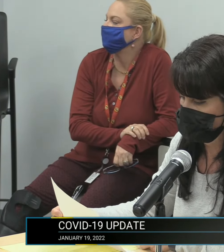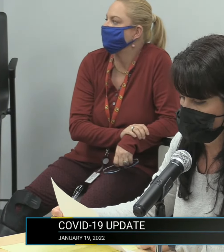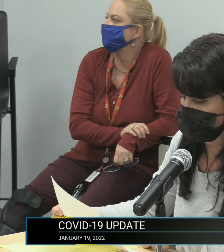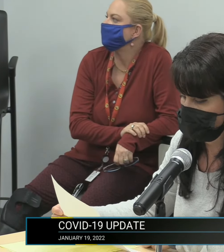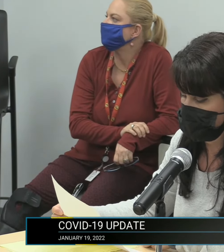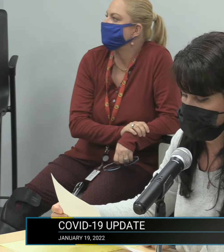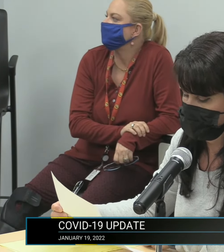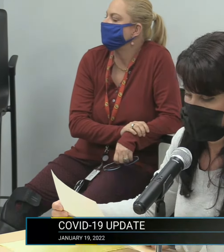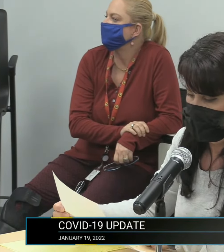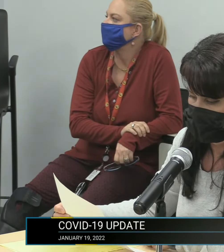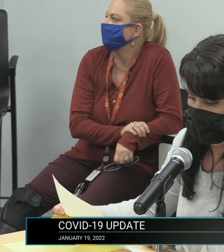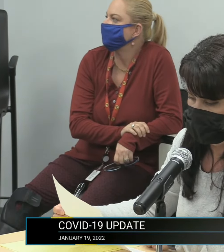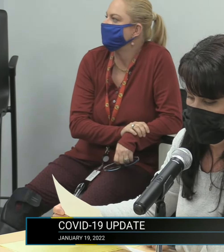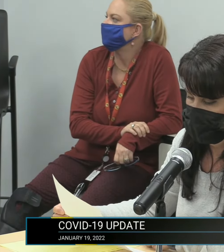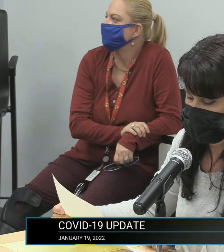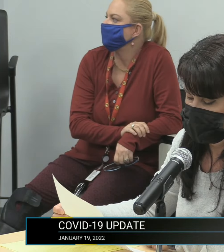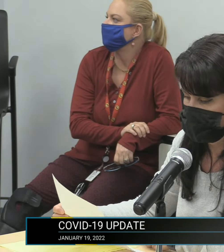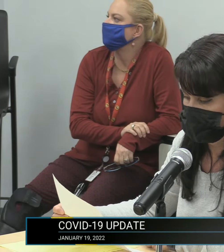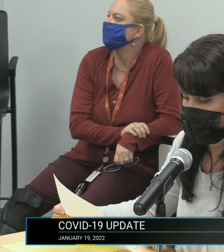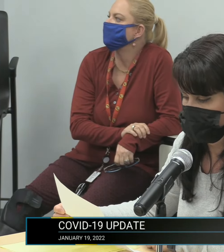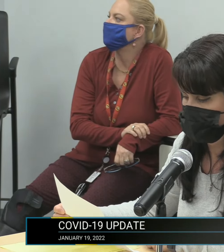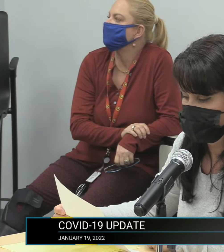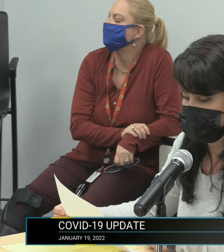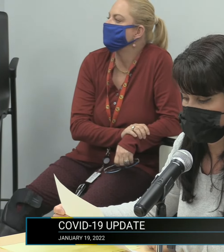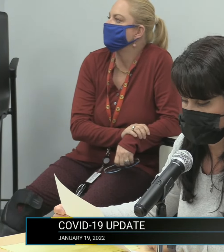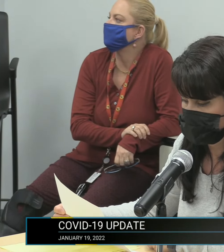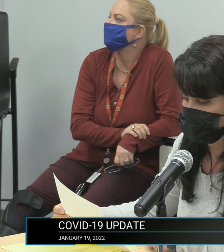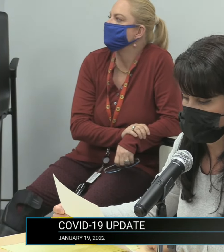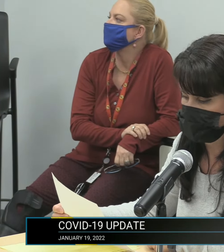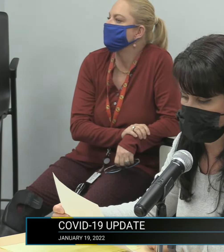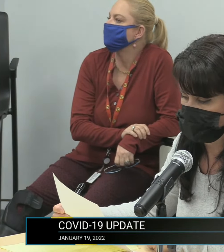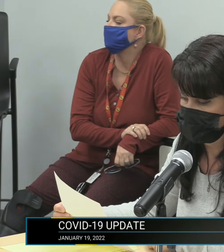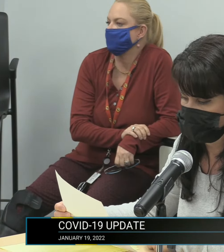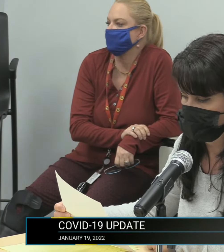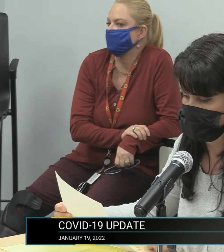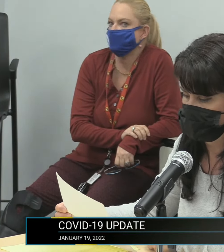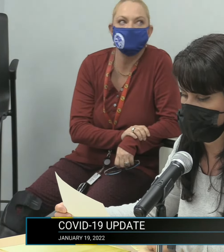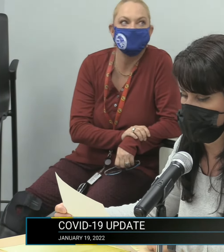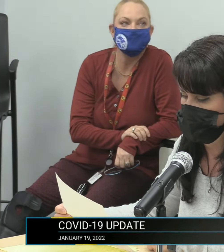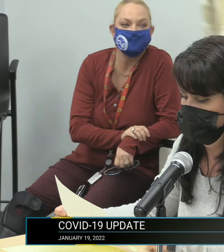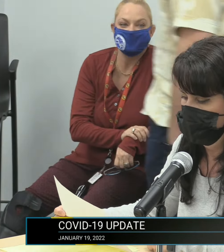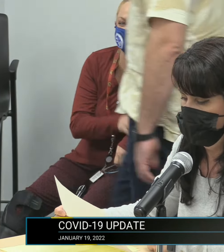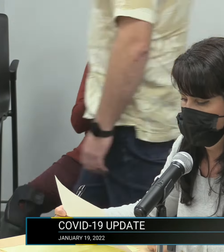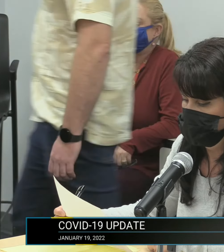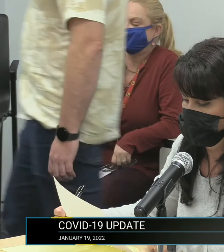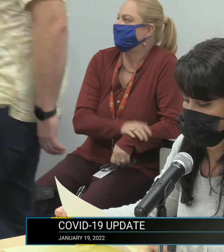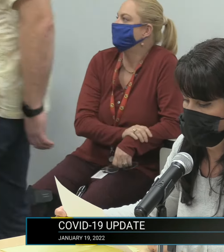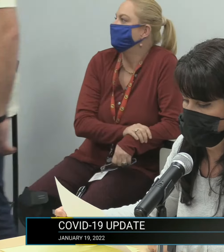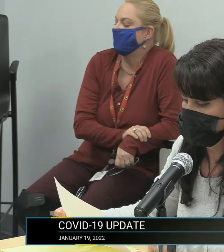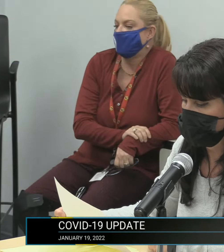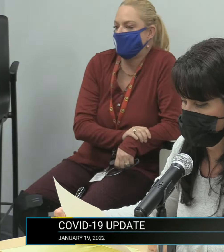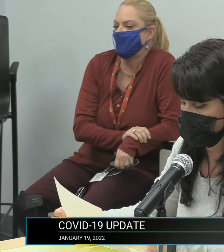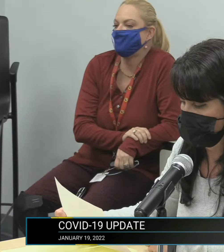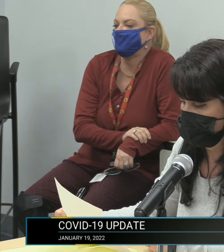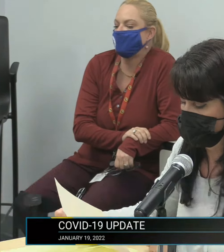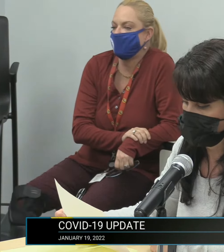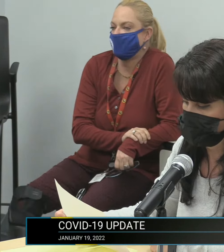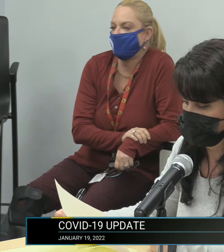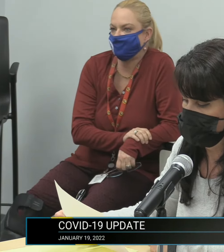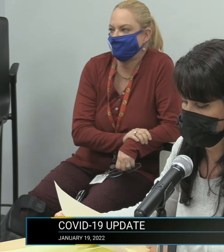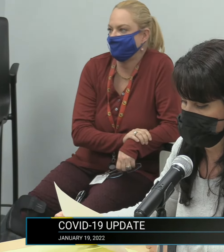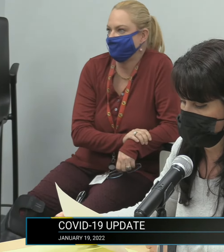65 casos por día. En enero, esa cifra aumentó a 787 casos por día. En lo que va del mes, se han